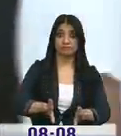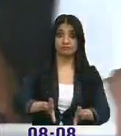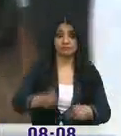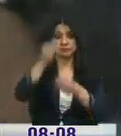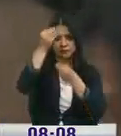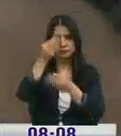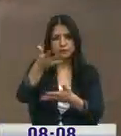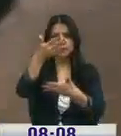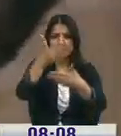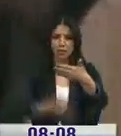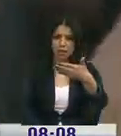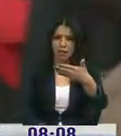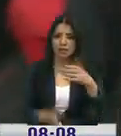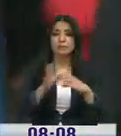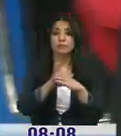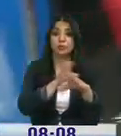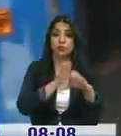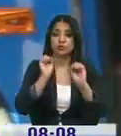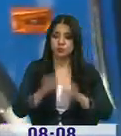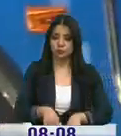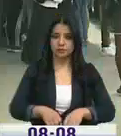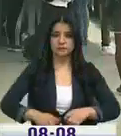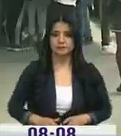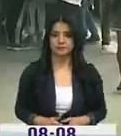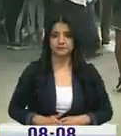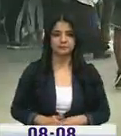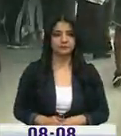toda la información antes señalada en quitó informó